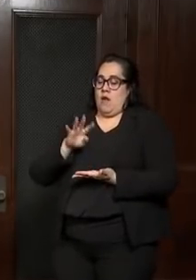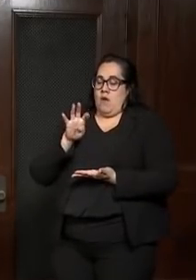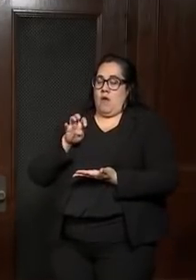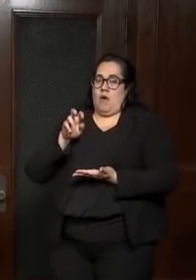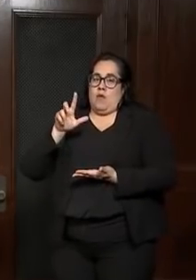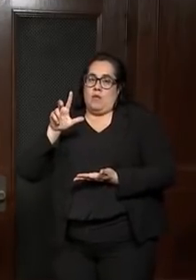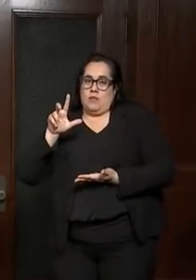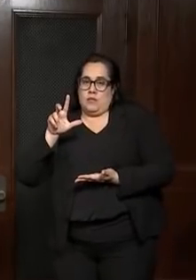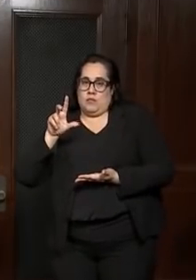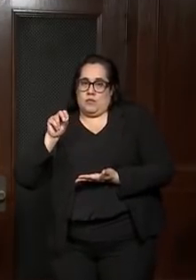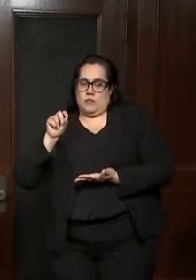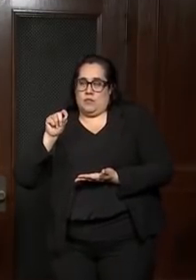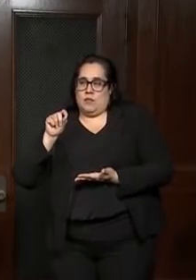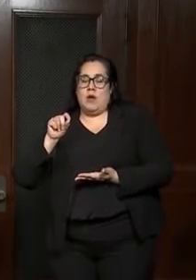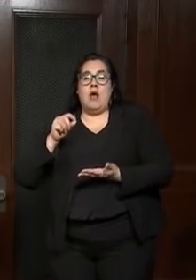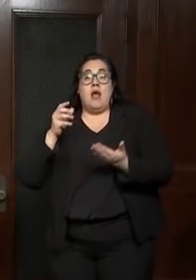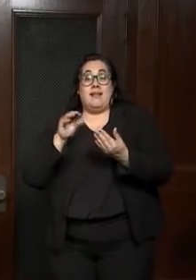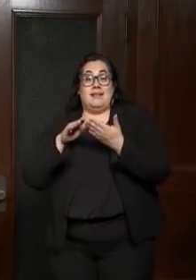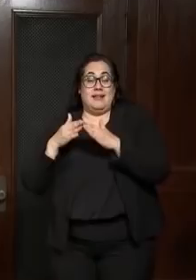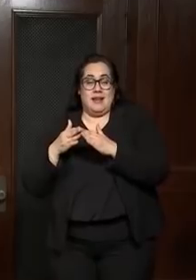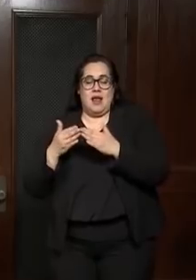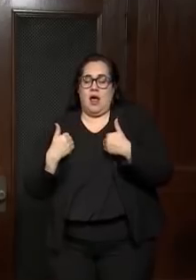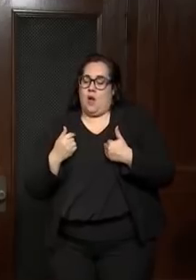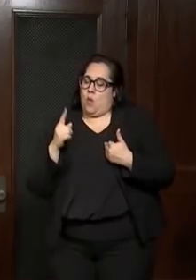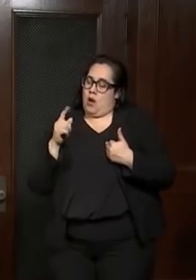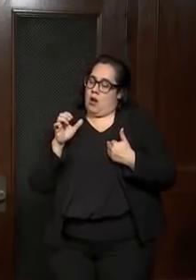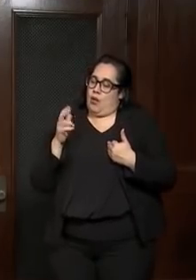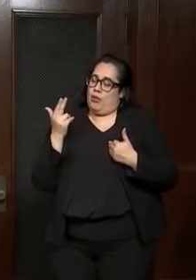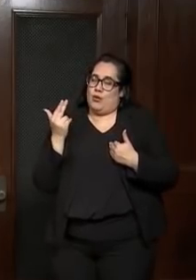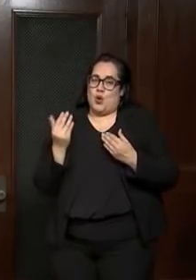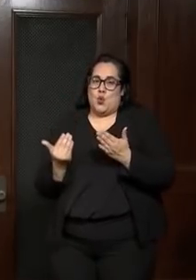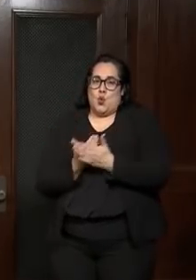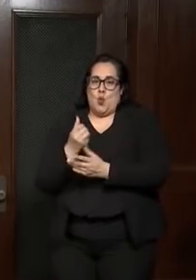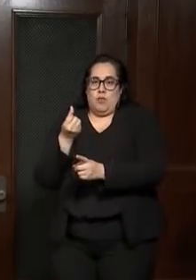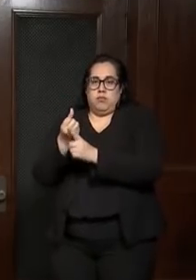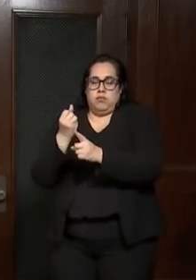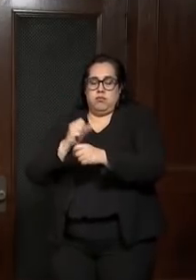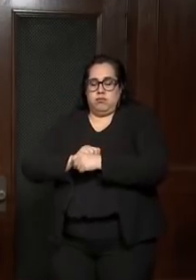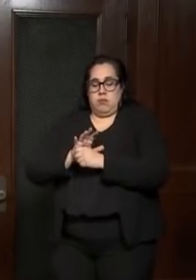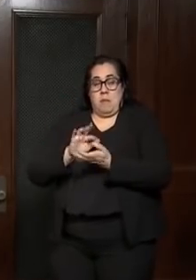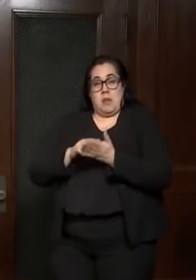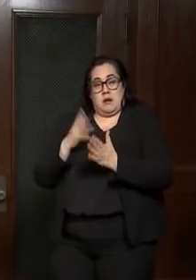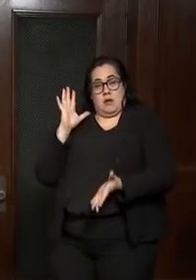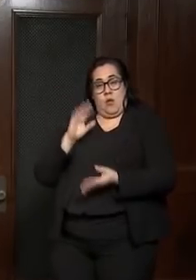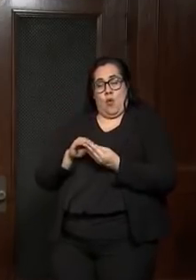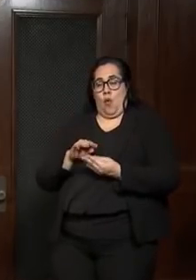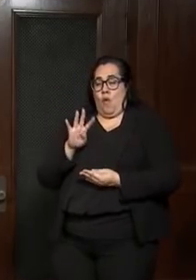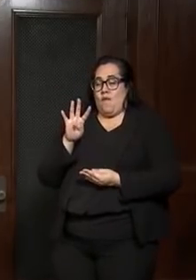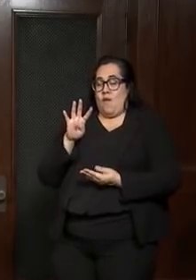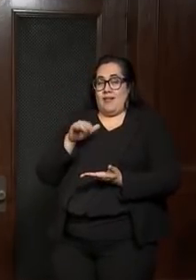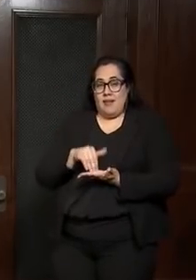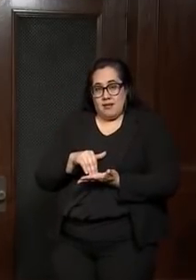9,420. En la ciudad tuvimos 113 nuevos casos, llegando a un total de